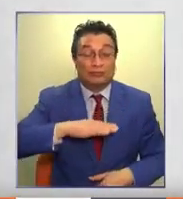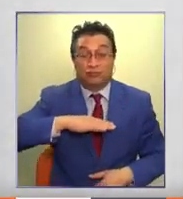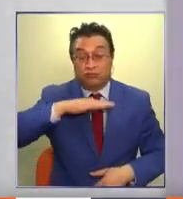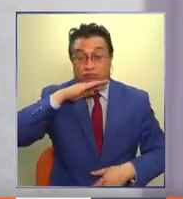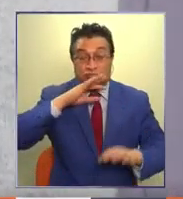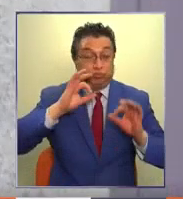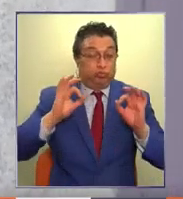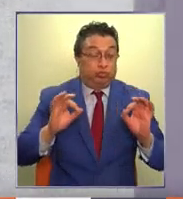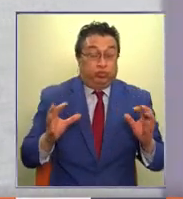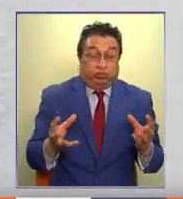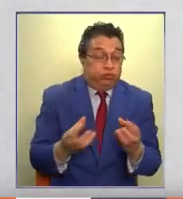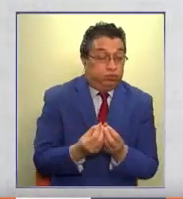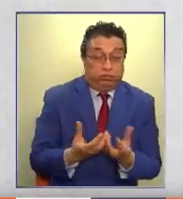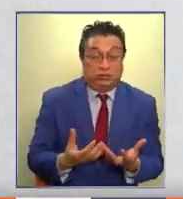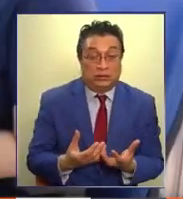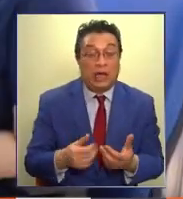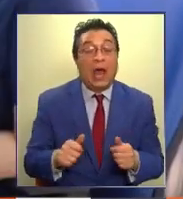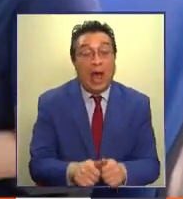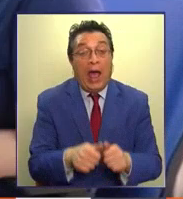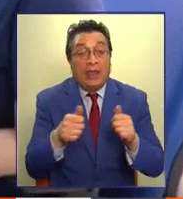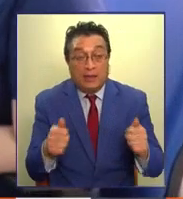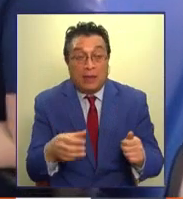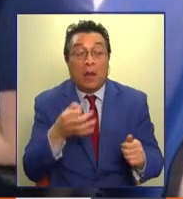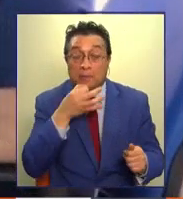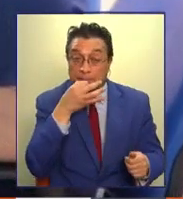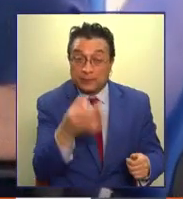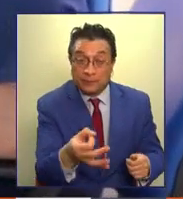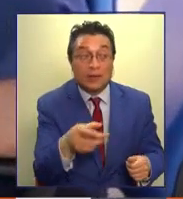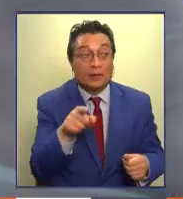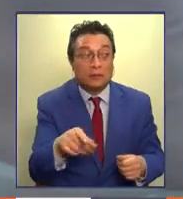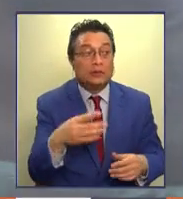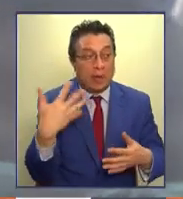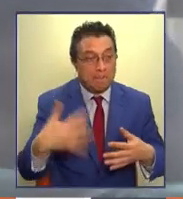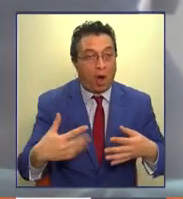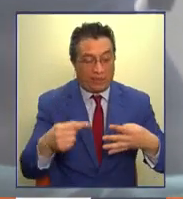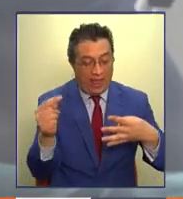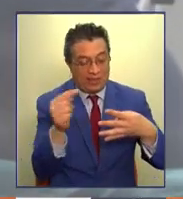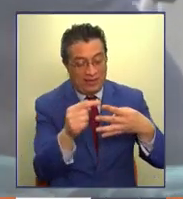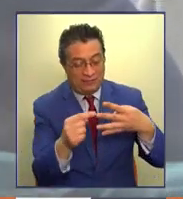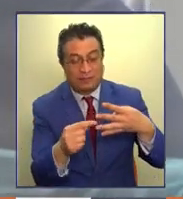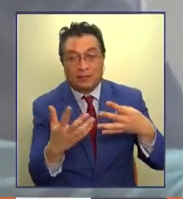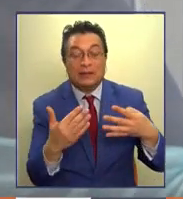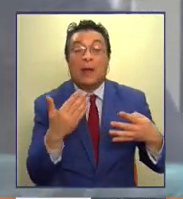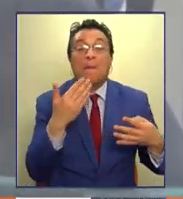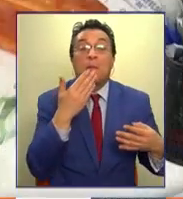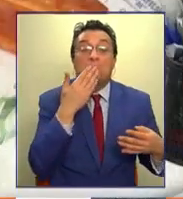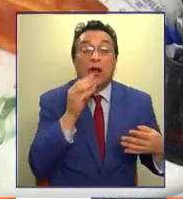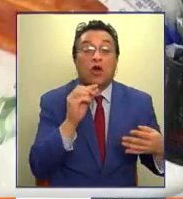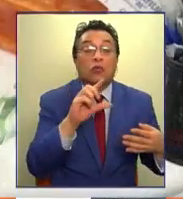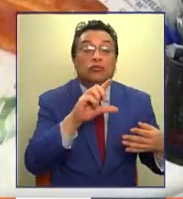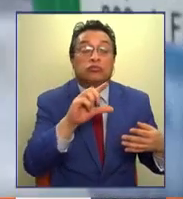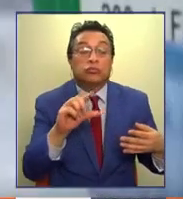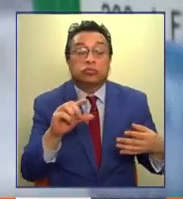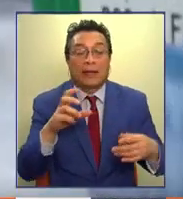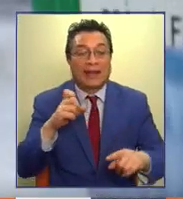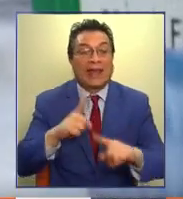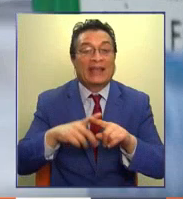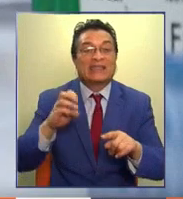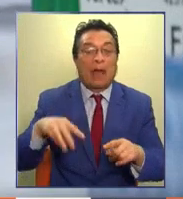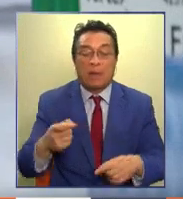intensivos asimismo destacan como factor determinante en la leve mejoría la reducción de exámenes